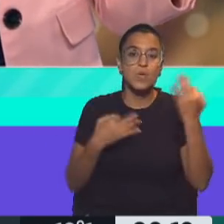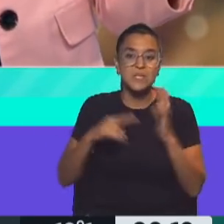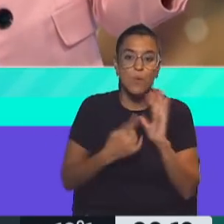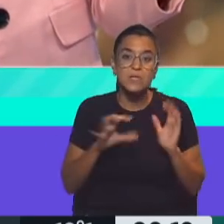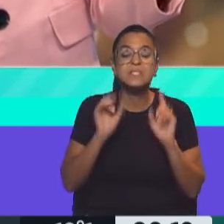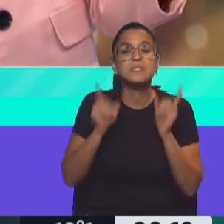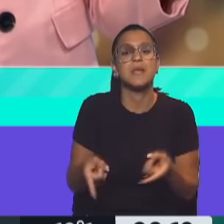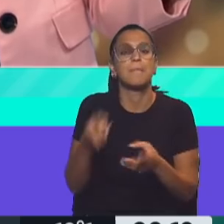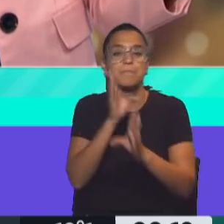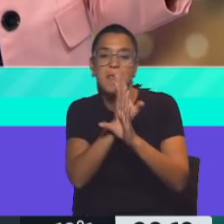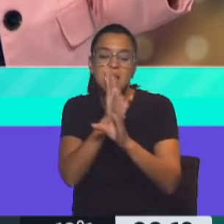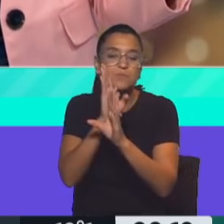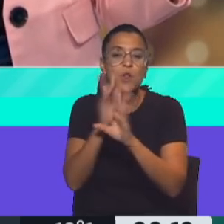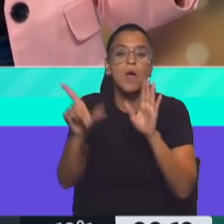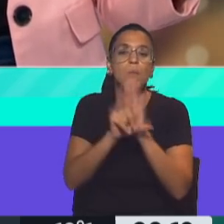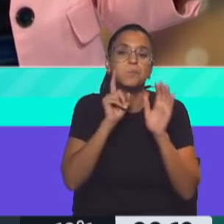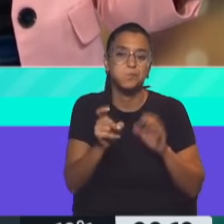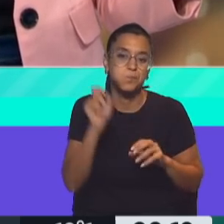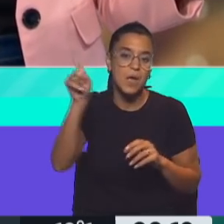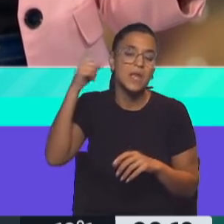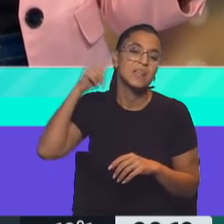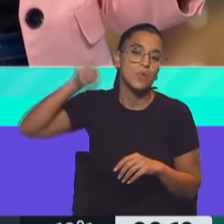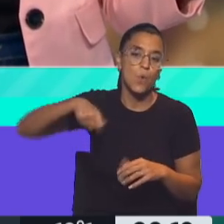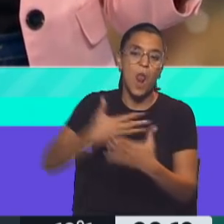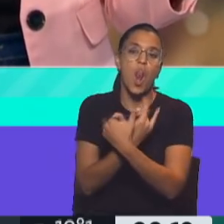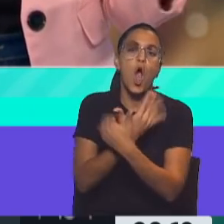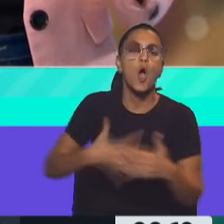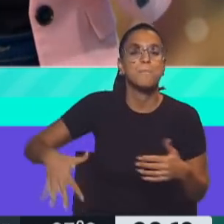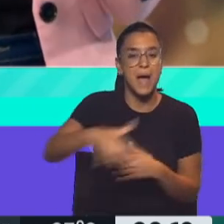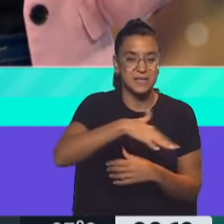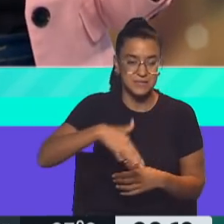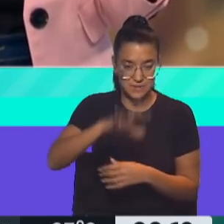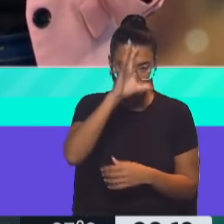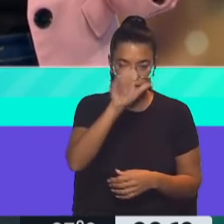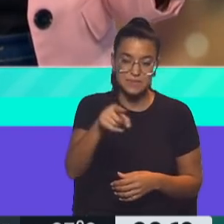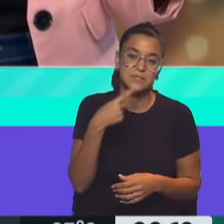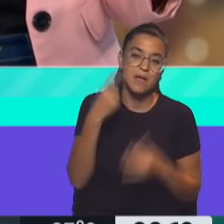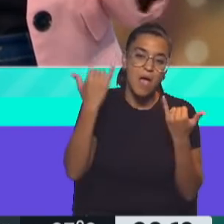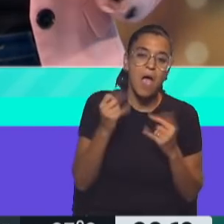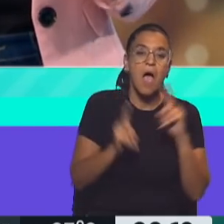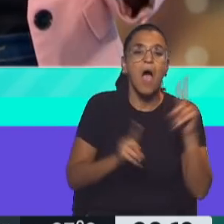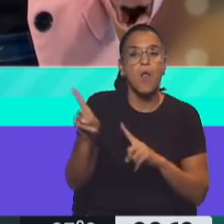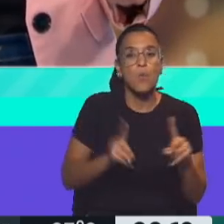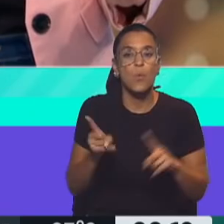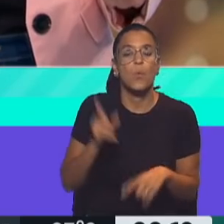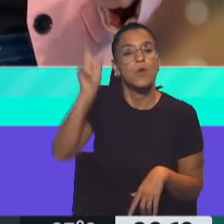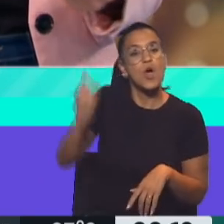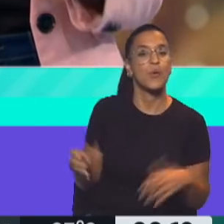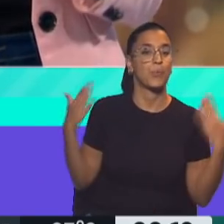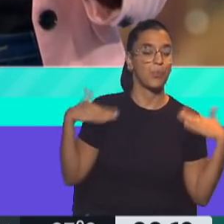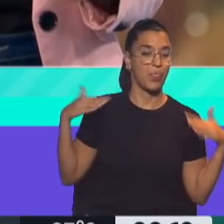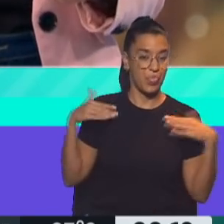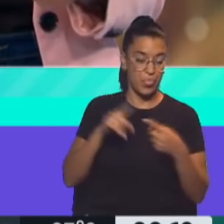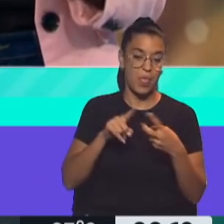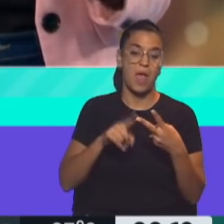la causa por el espionaje ilegal que se tramitaba en los tribunales de lomas de zamora recordados entre ellos algunos querellantes maría eugenia vidal